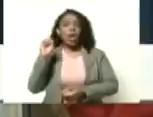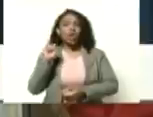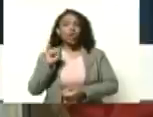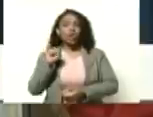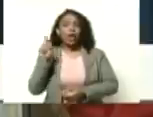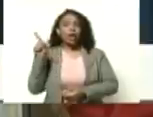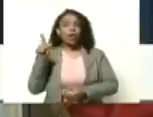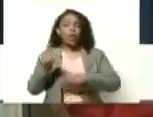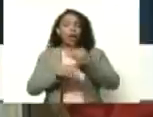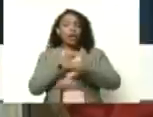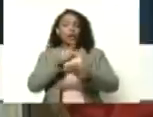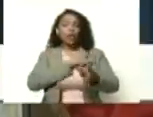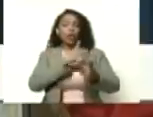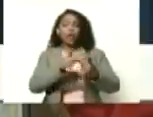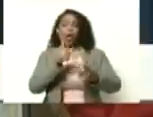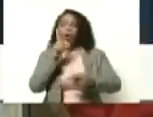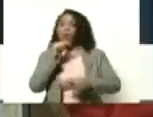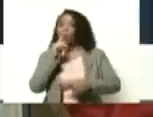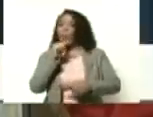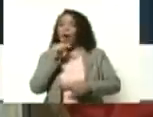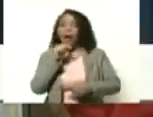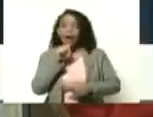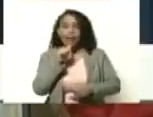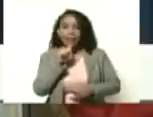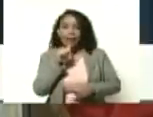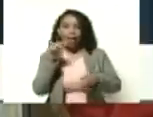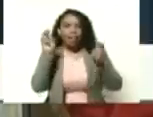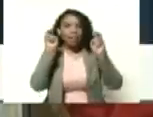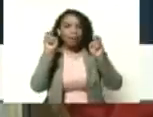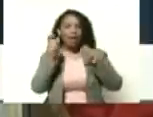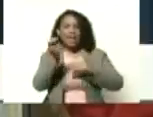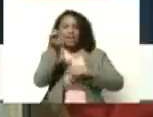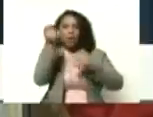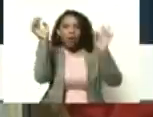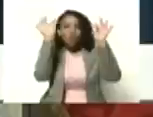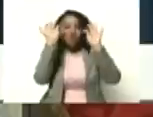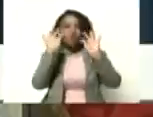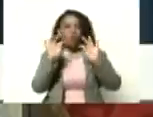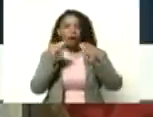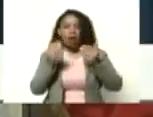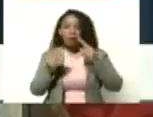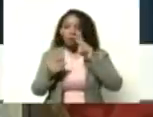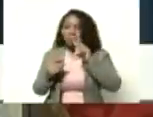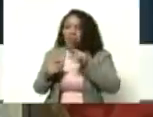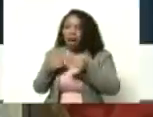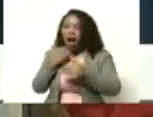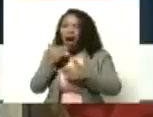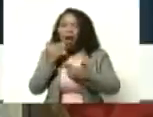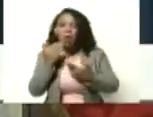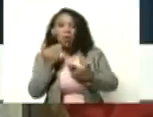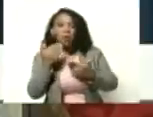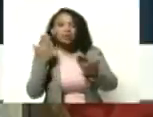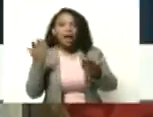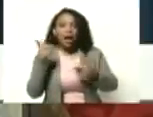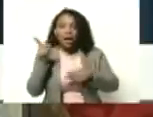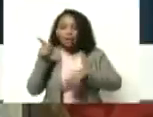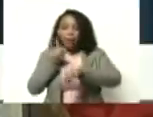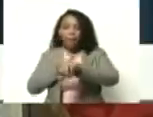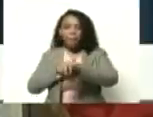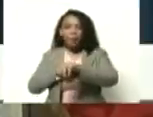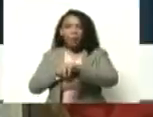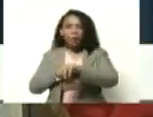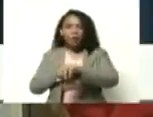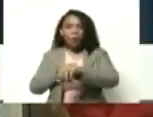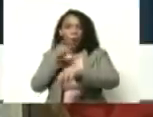voluntaria no había elementos de ningún tipo que revelasen que en el momento